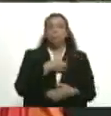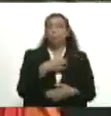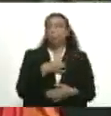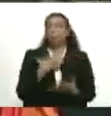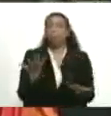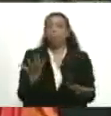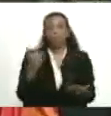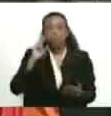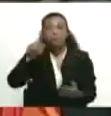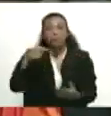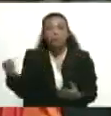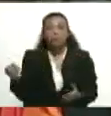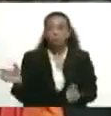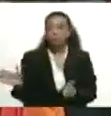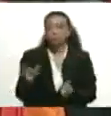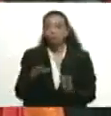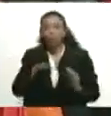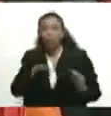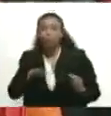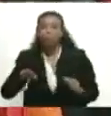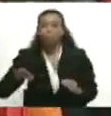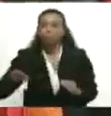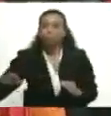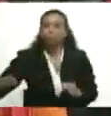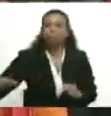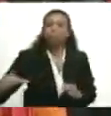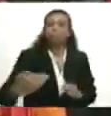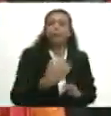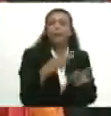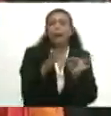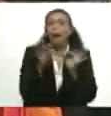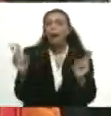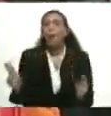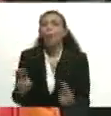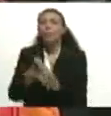¿Verdad, señor Naún? ¿Verdad, señora Carmen? Carmen me encontró por allá.